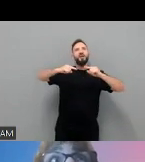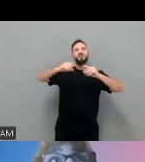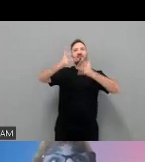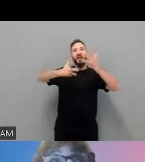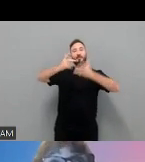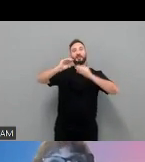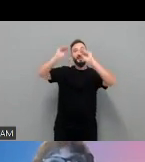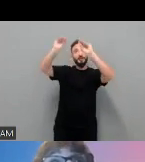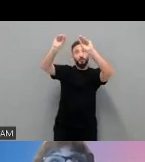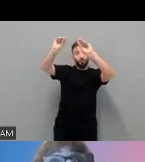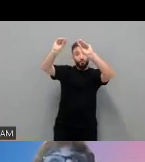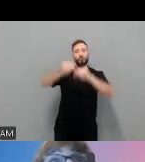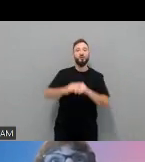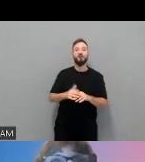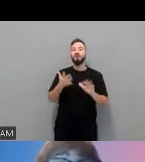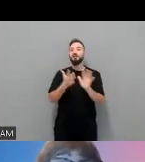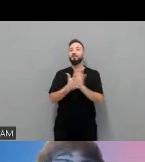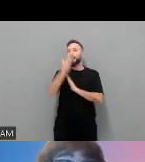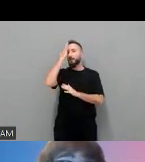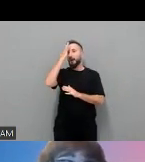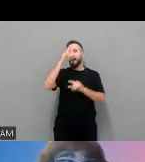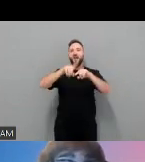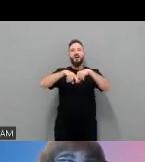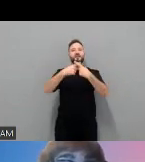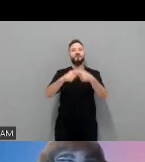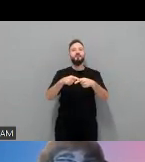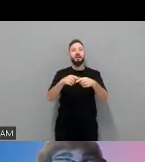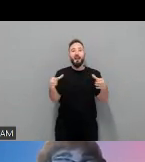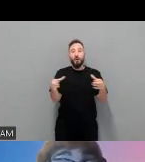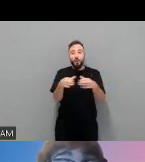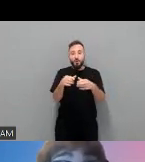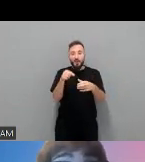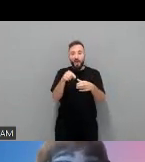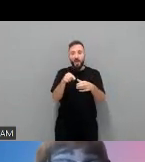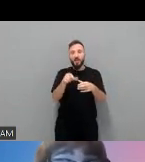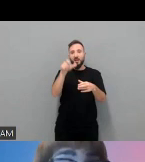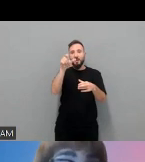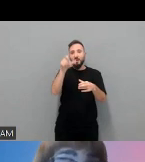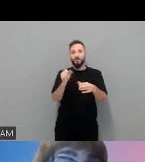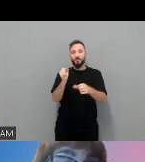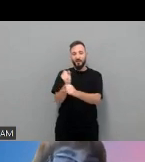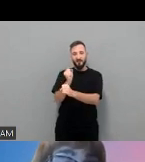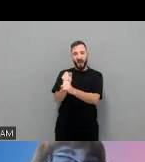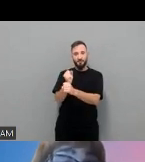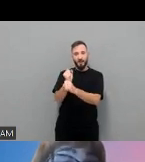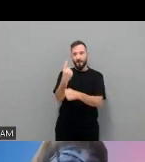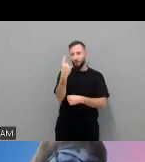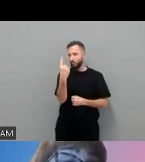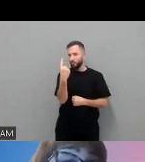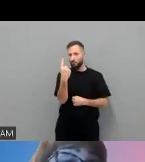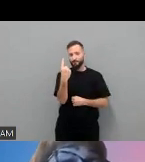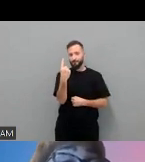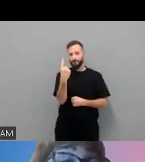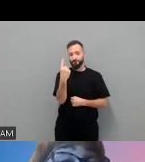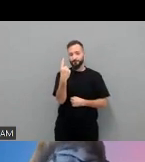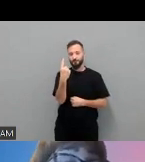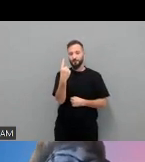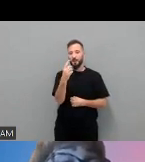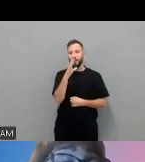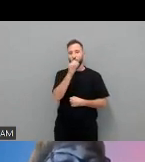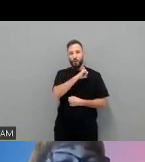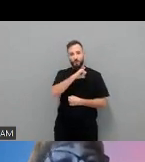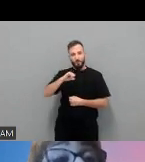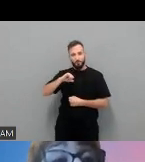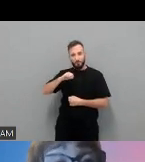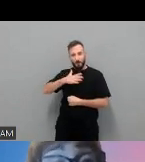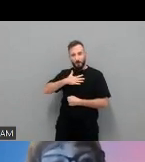considerar cuando hay una familia, una unidad de convivencia que está compuesta por un trabajador por cuenta propia